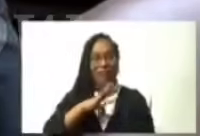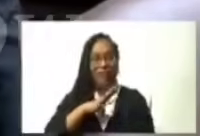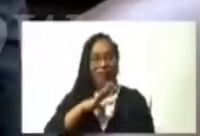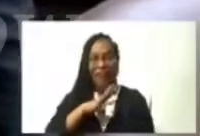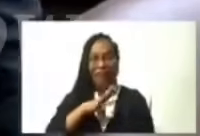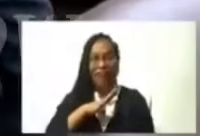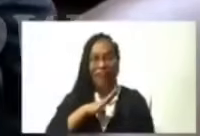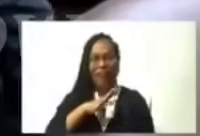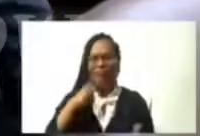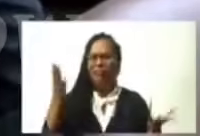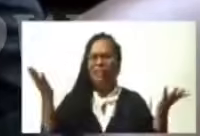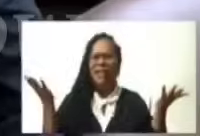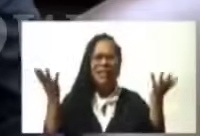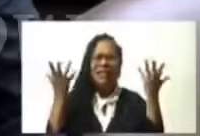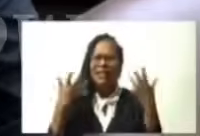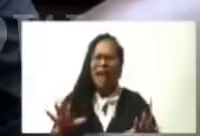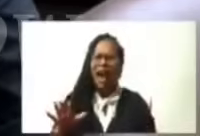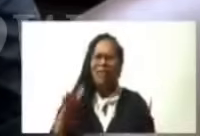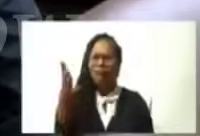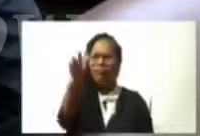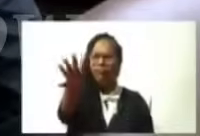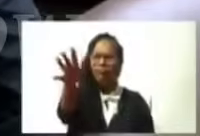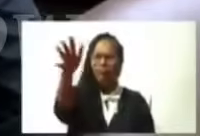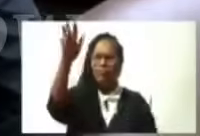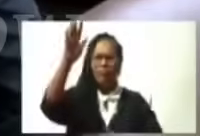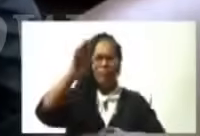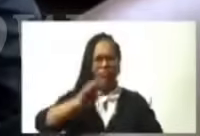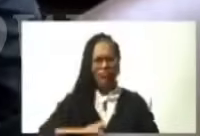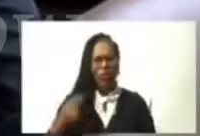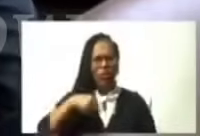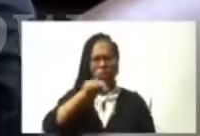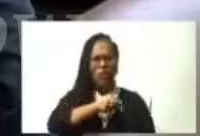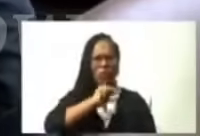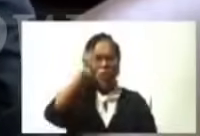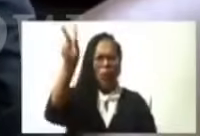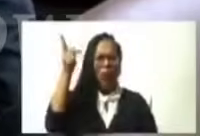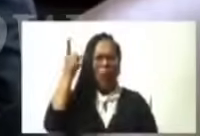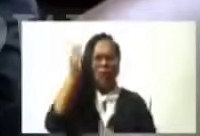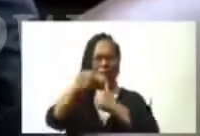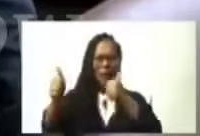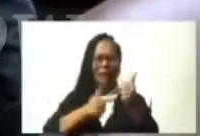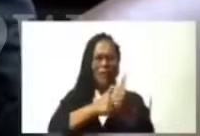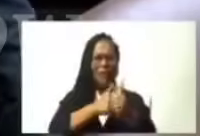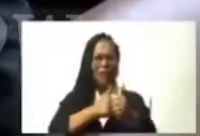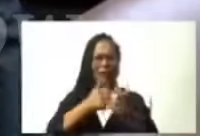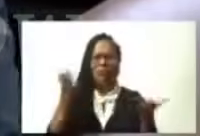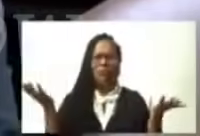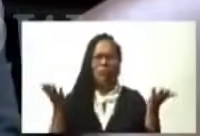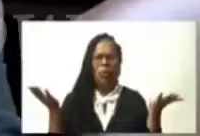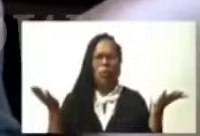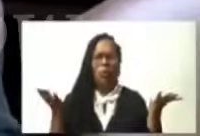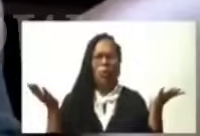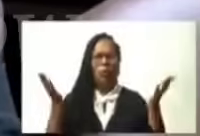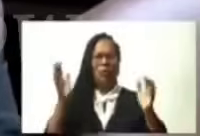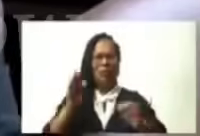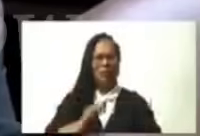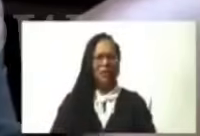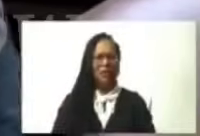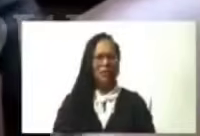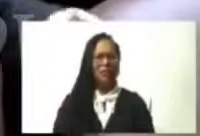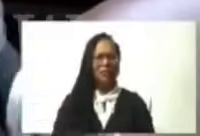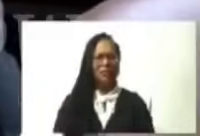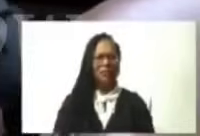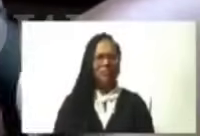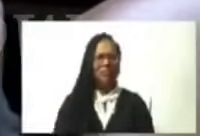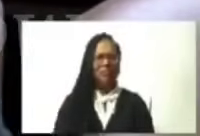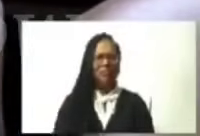misma pena nosotros estemos haciendo politiquería barata. Y he tomado con esta cerca